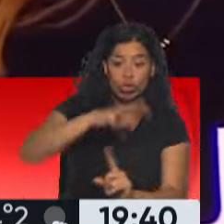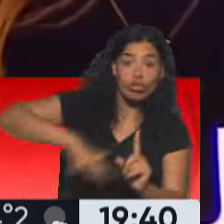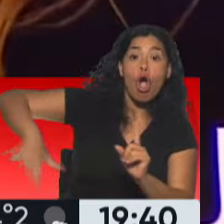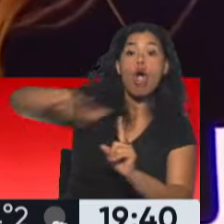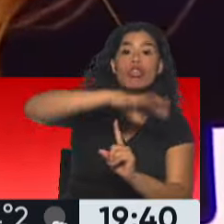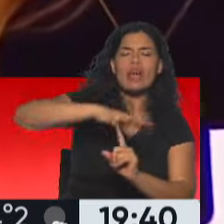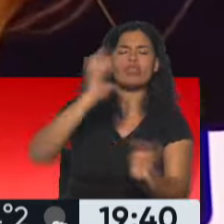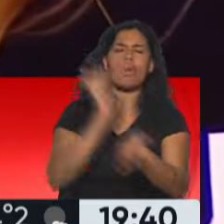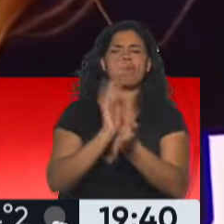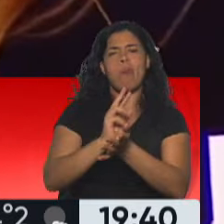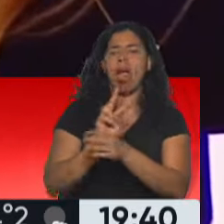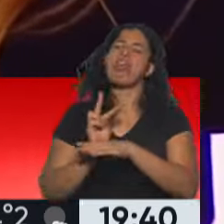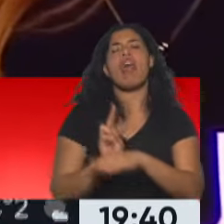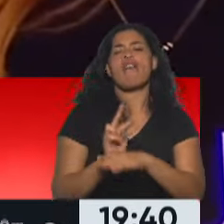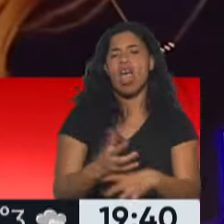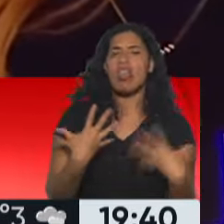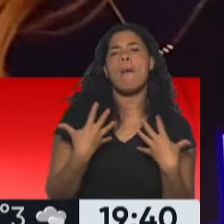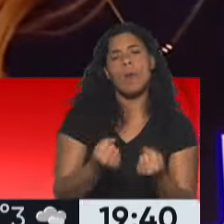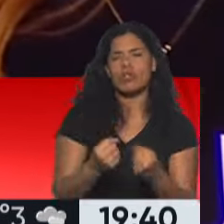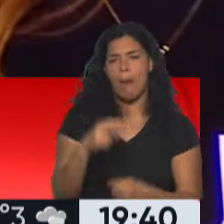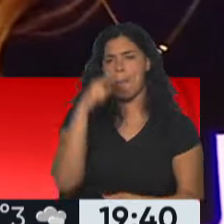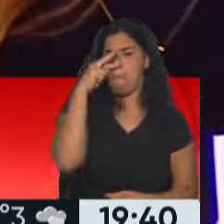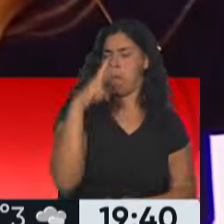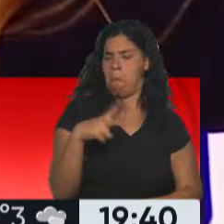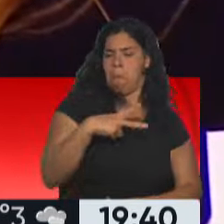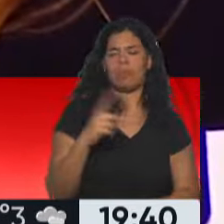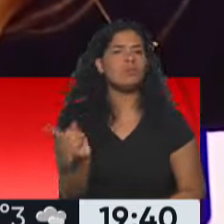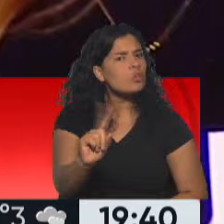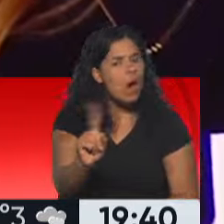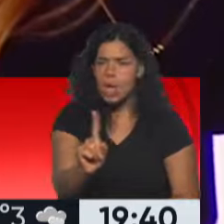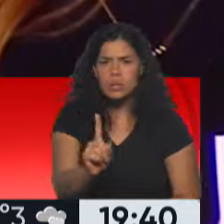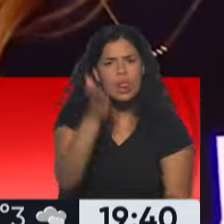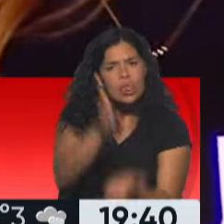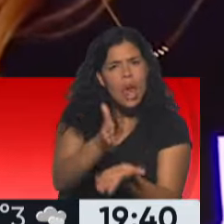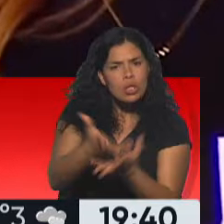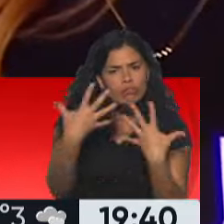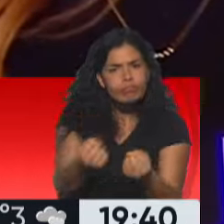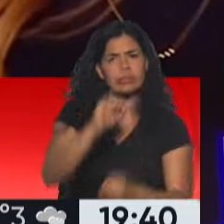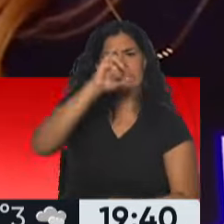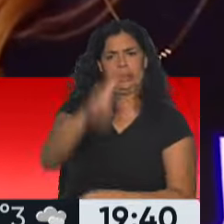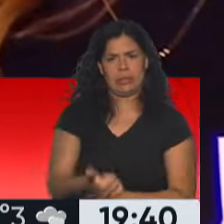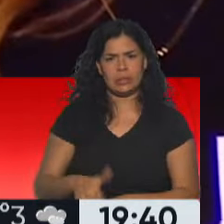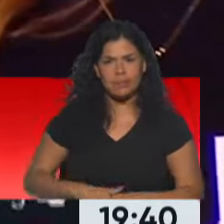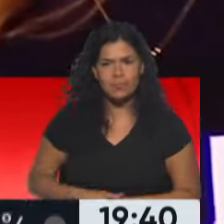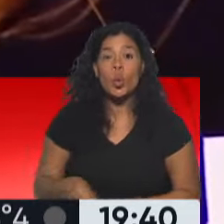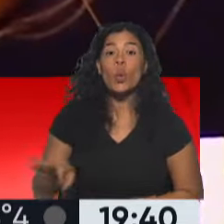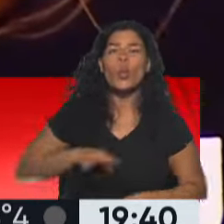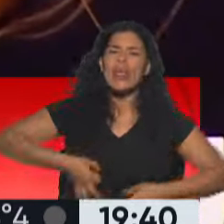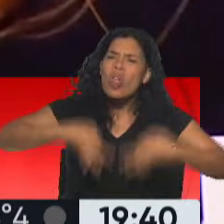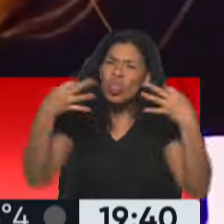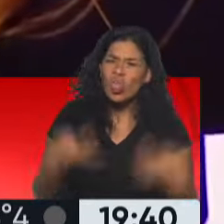defender privilegios, es defender nuestros derechos. Condiciones mínimas para la vida digna de quienes tienen